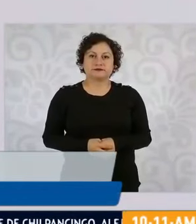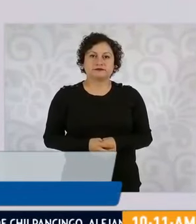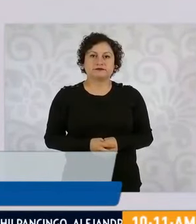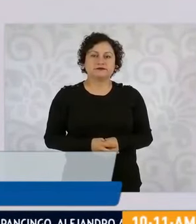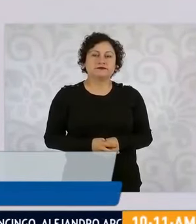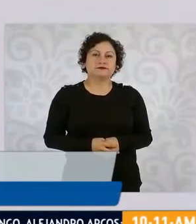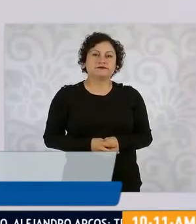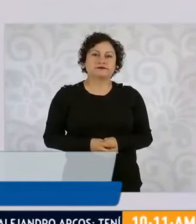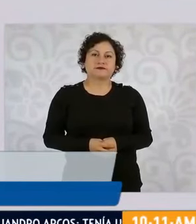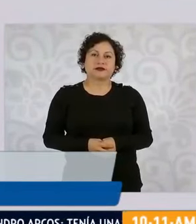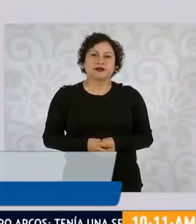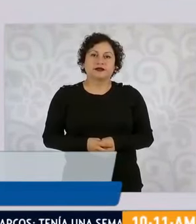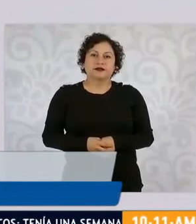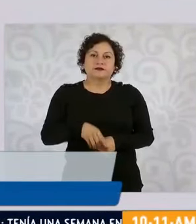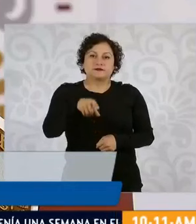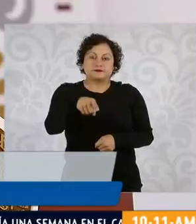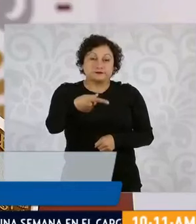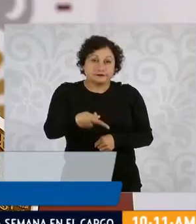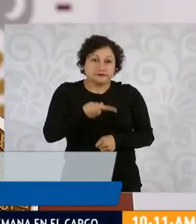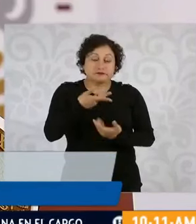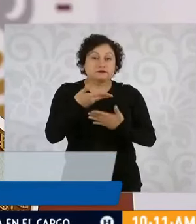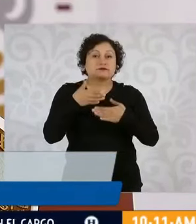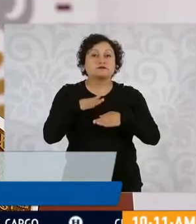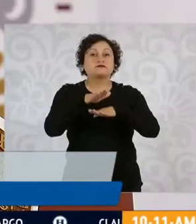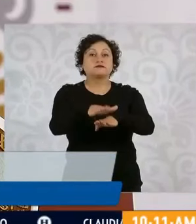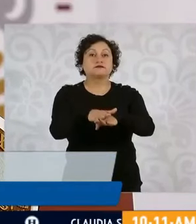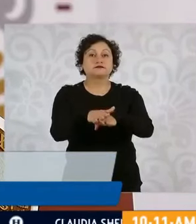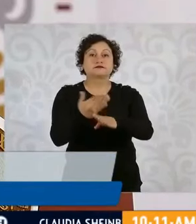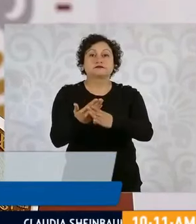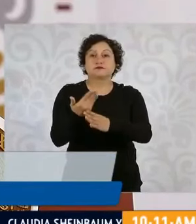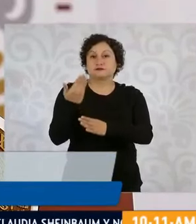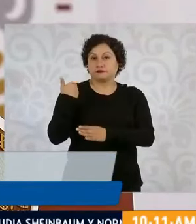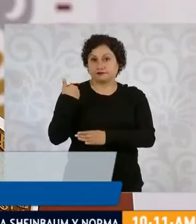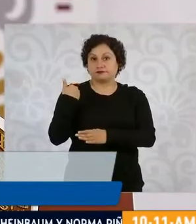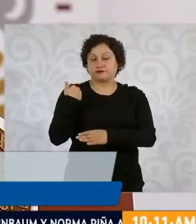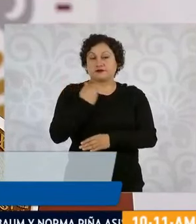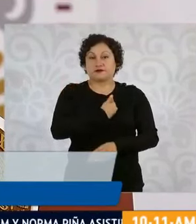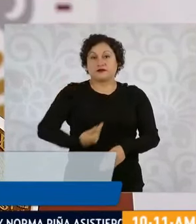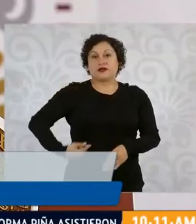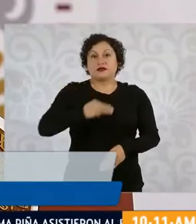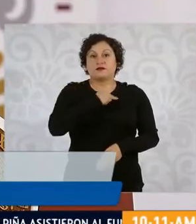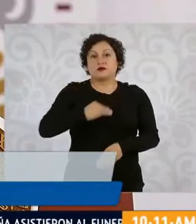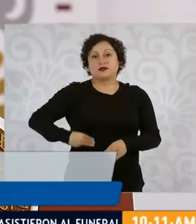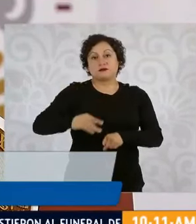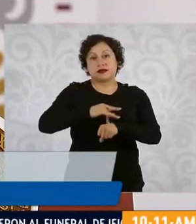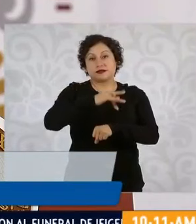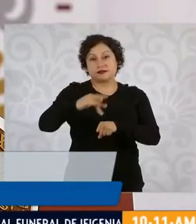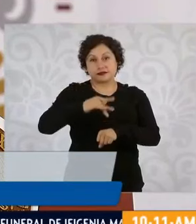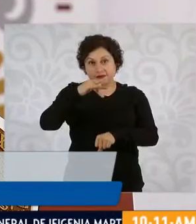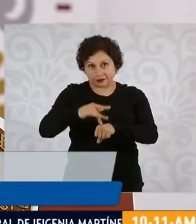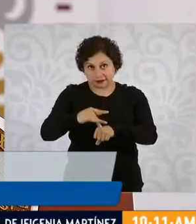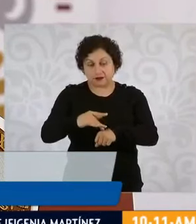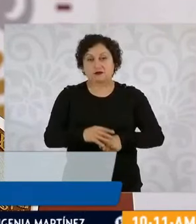sobre el lamentable suceso del presidente municipal de el panzingo hoy en la